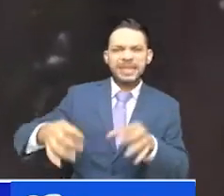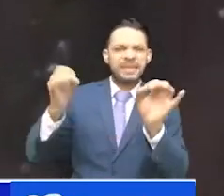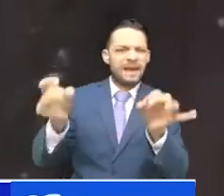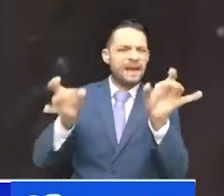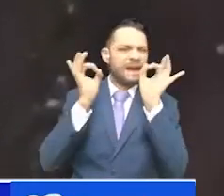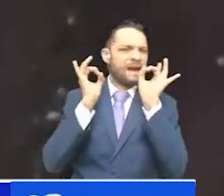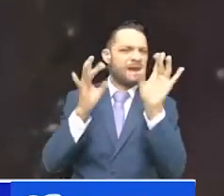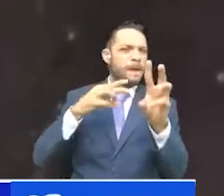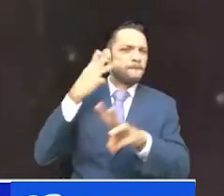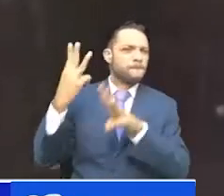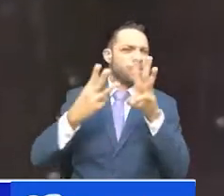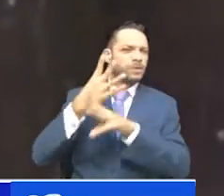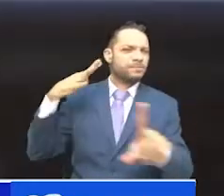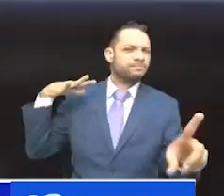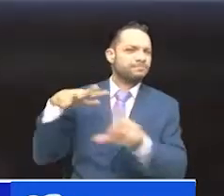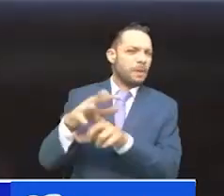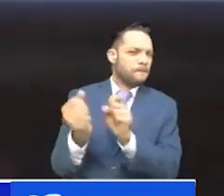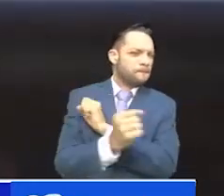devastadora.